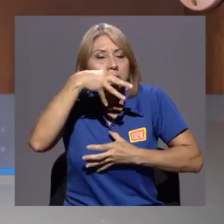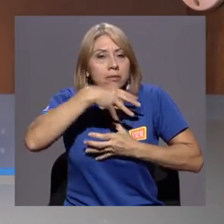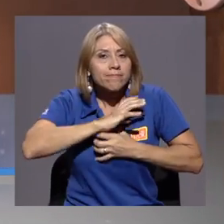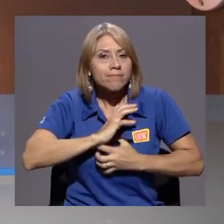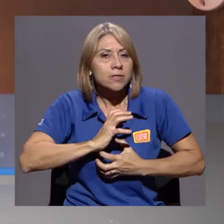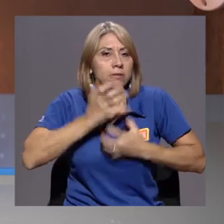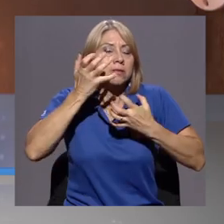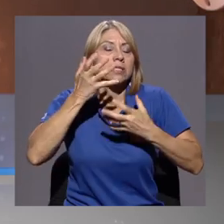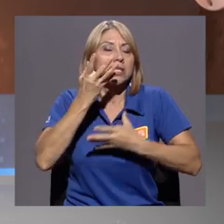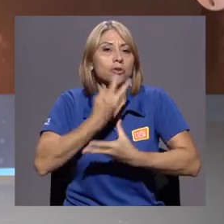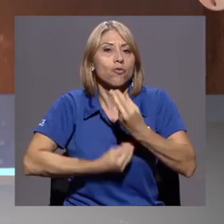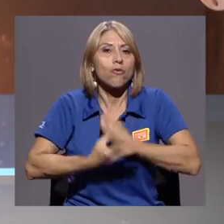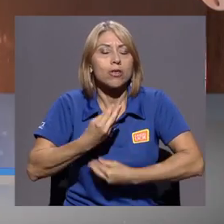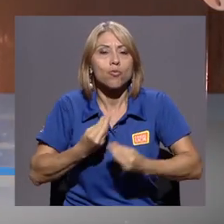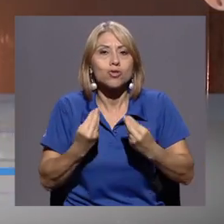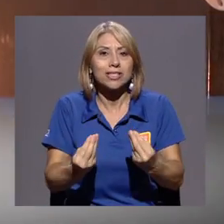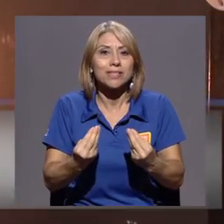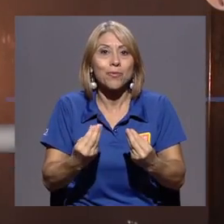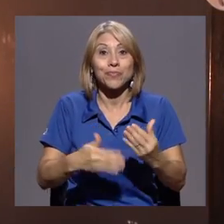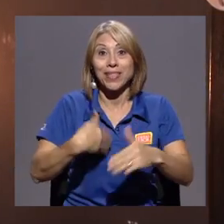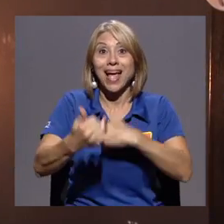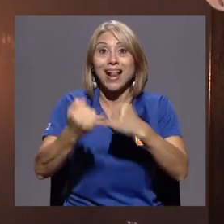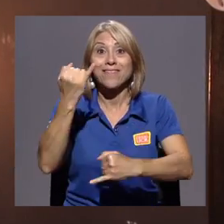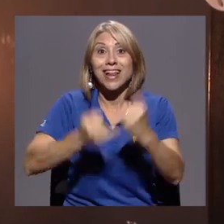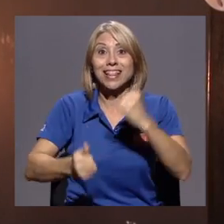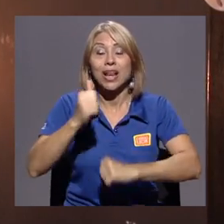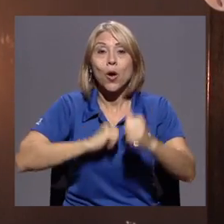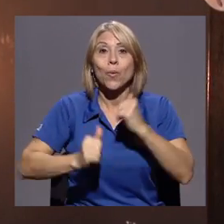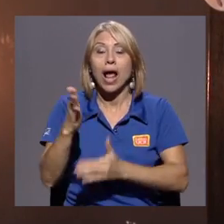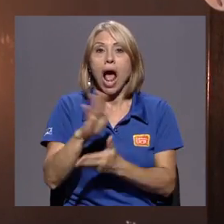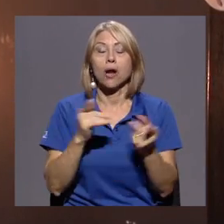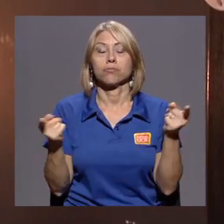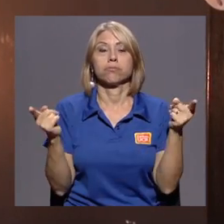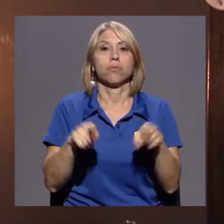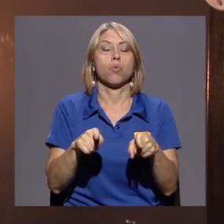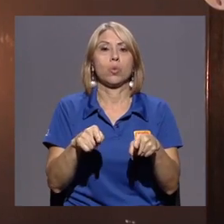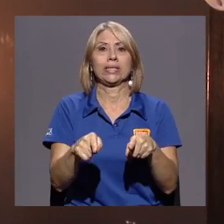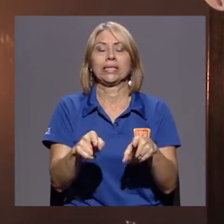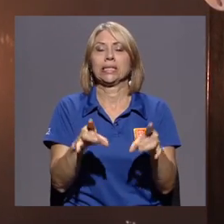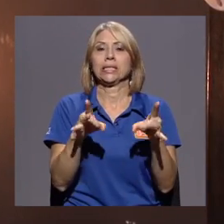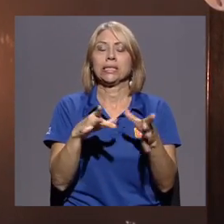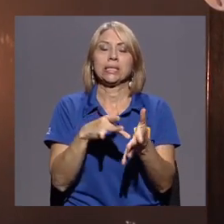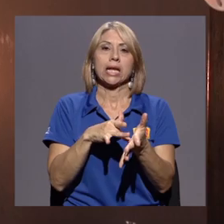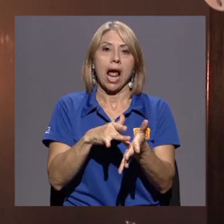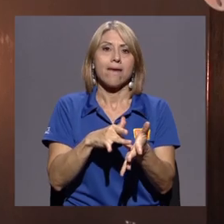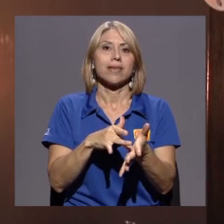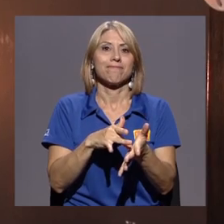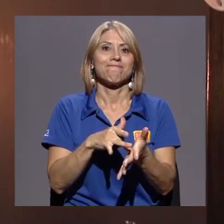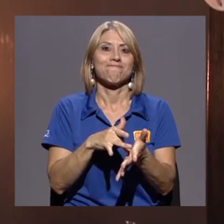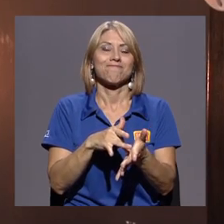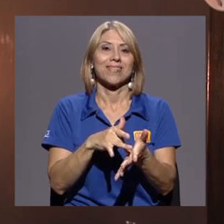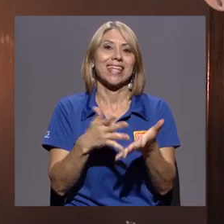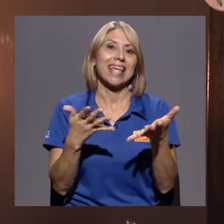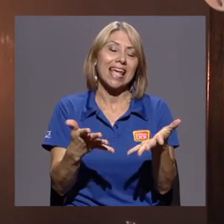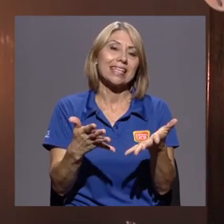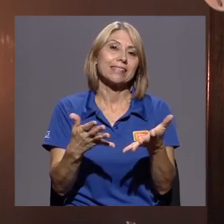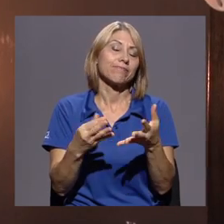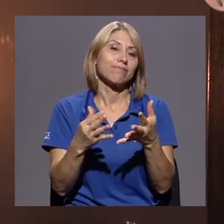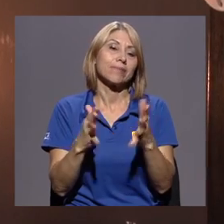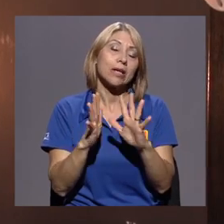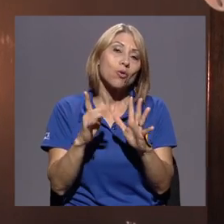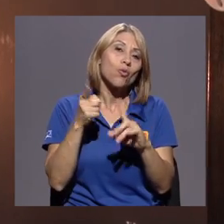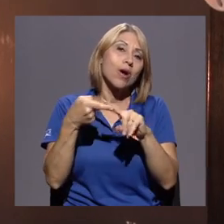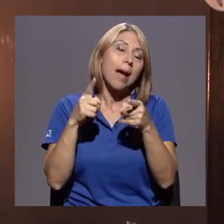está sufriendo muchísimo. Al final de la obra le pasa un acontecimiento muy grave, que es la pérdida de un amigo